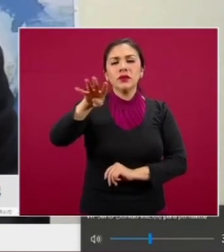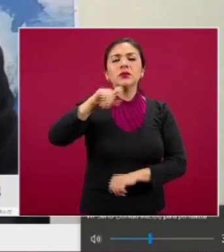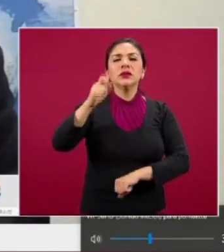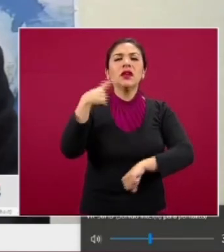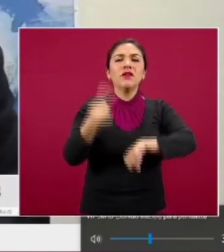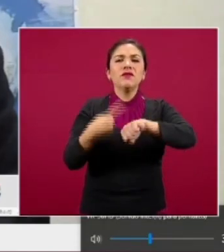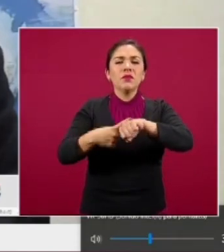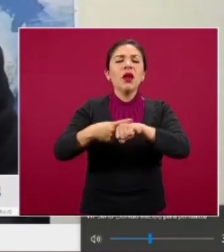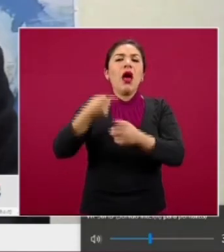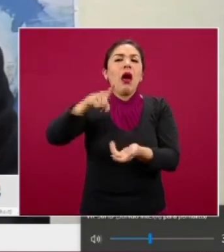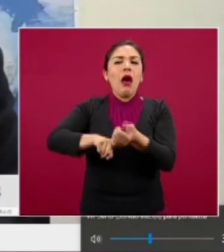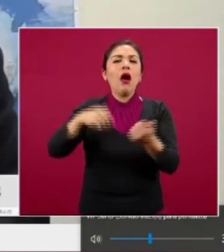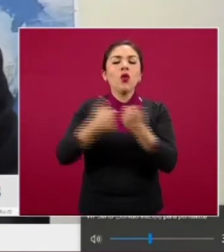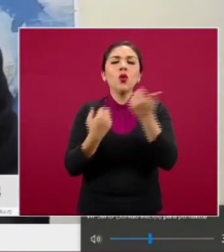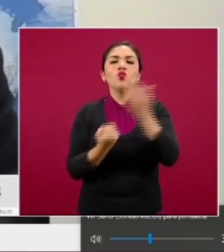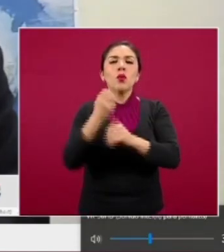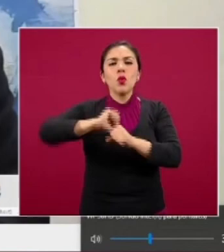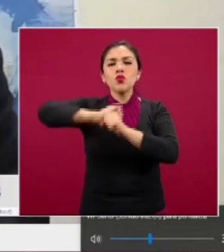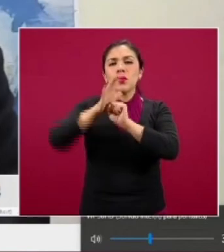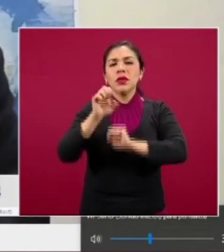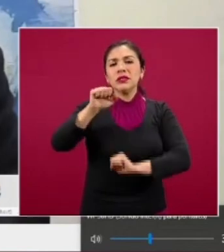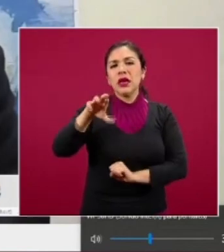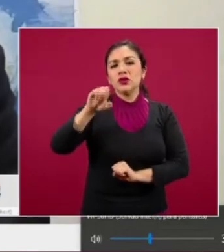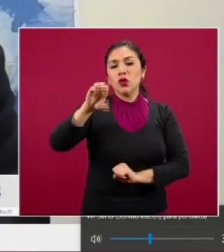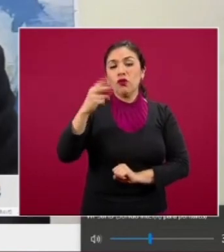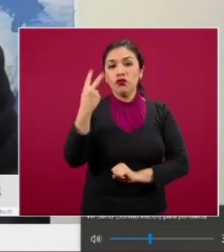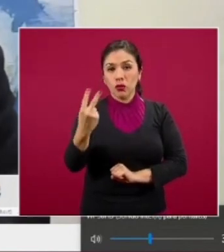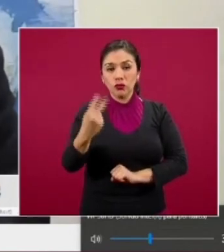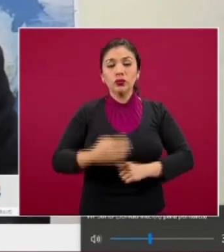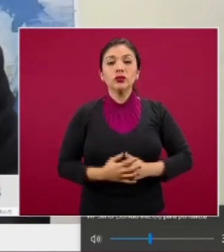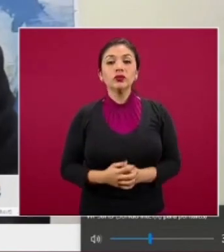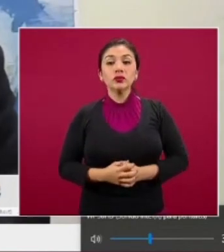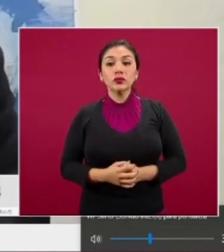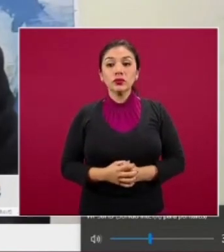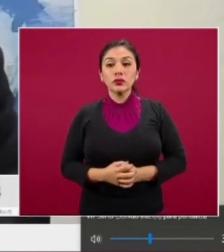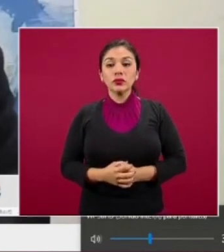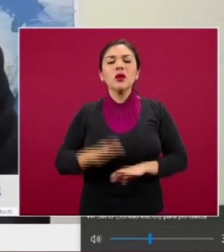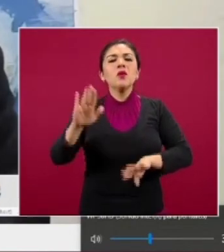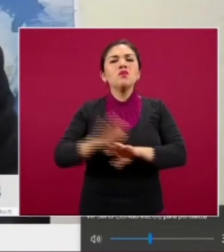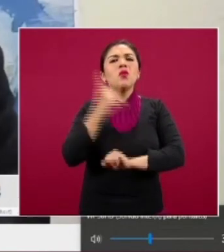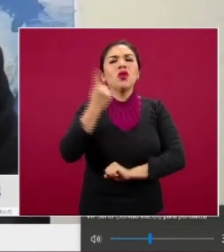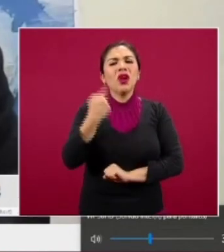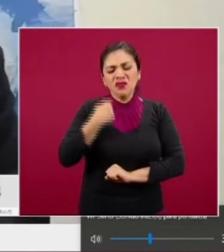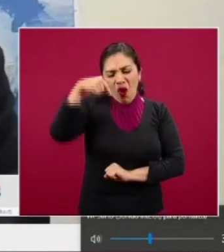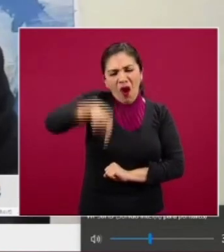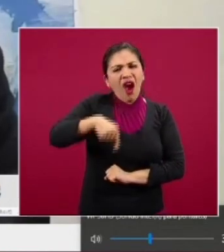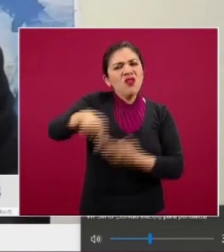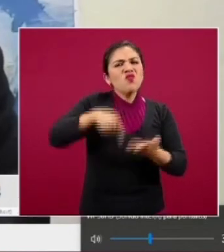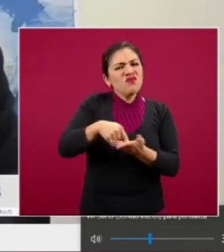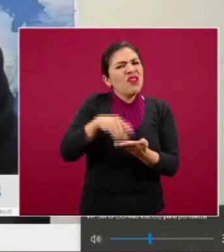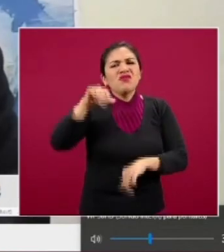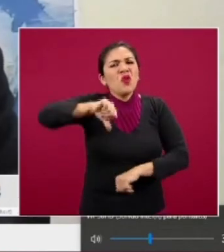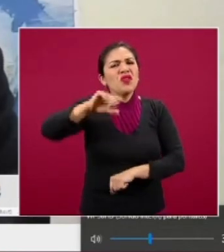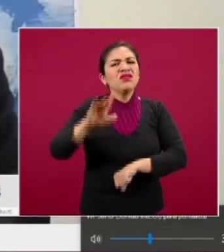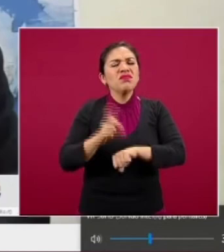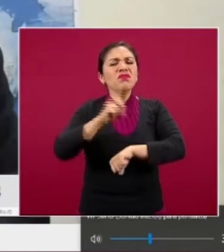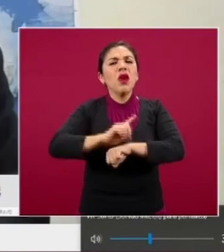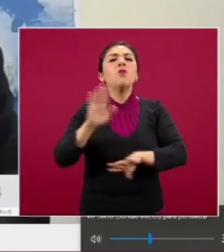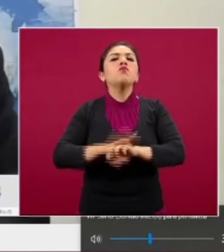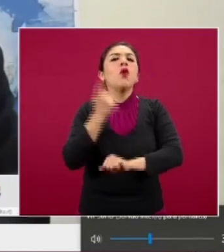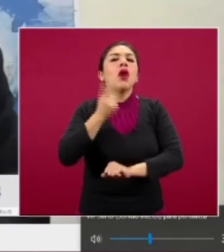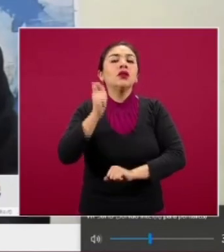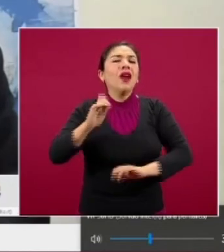pandemia causada por el nuevo coronavirus SARS-CoV-2. ¿Por qué estamos sesionando hoy aquí? Porque tenemos